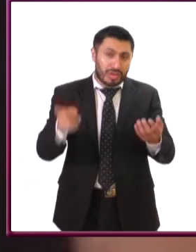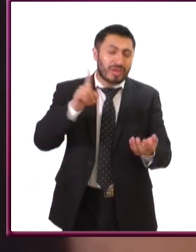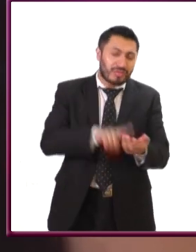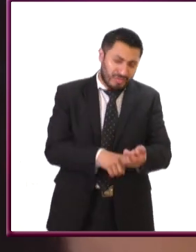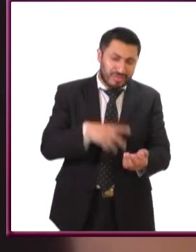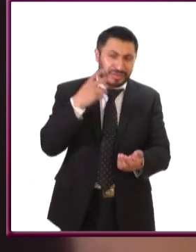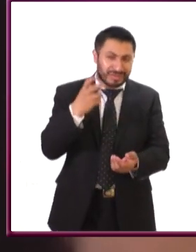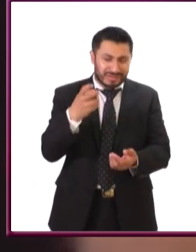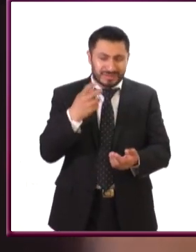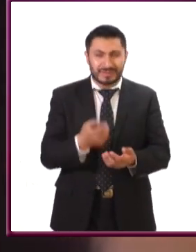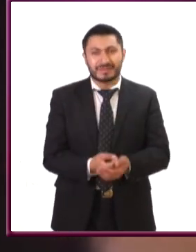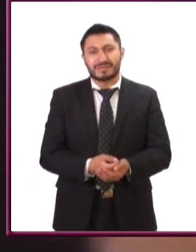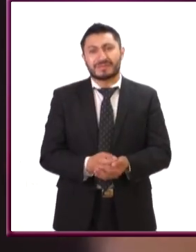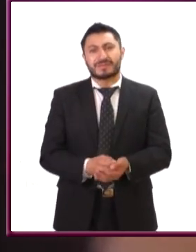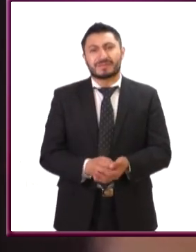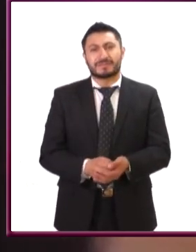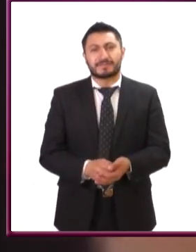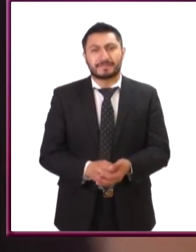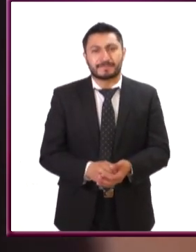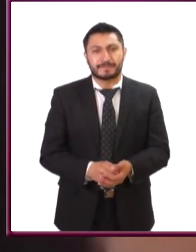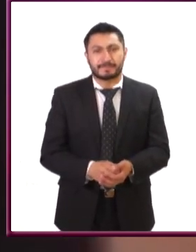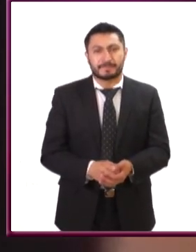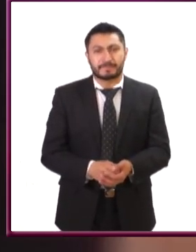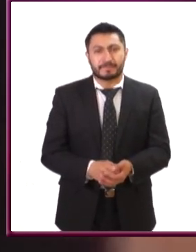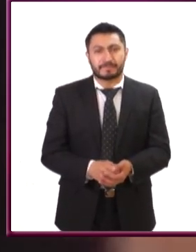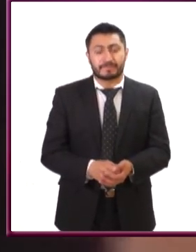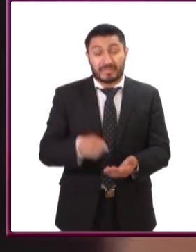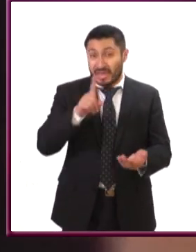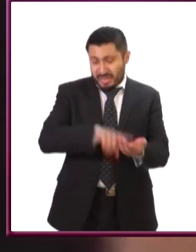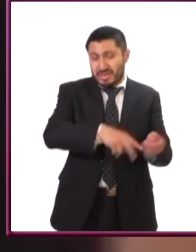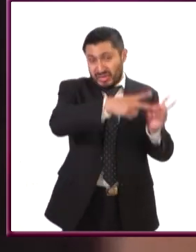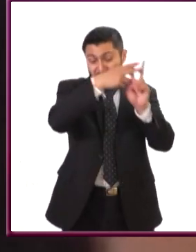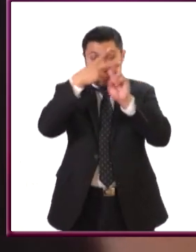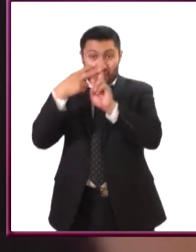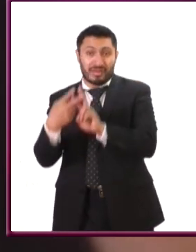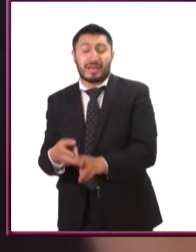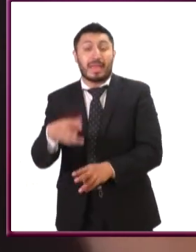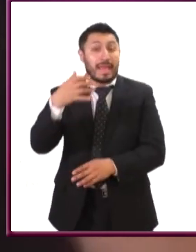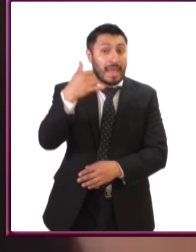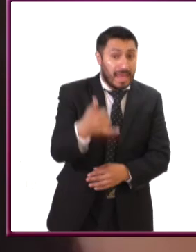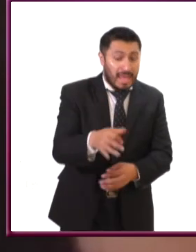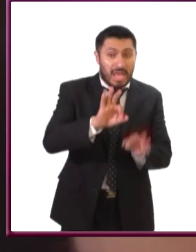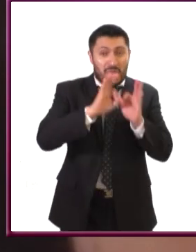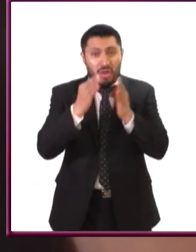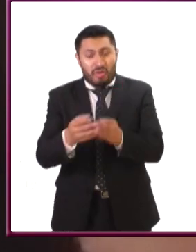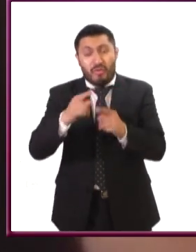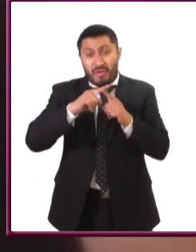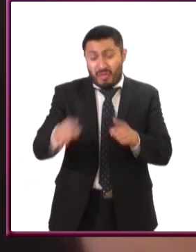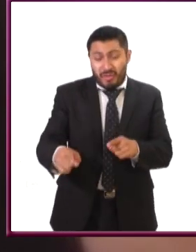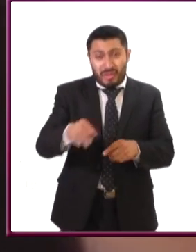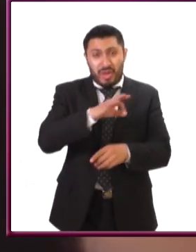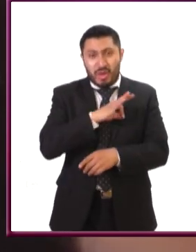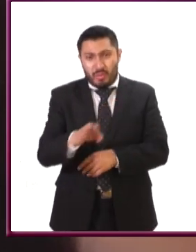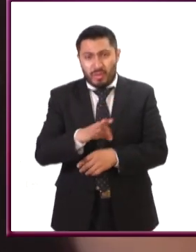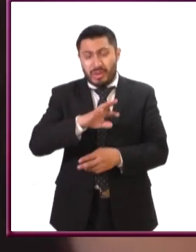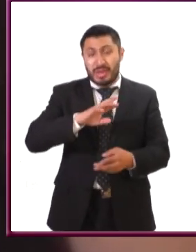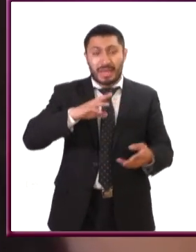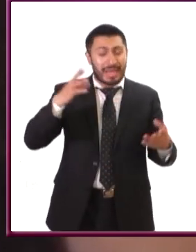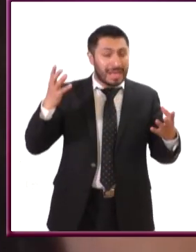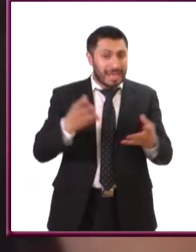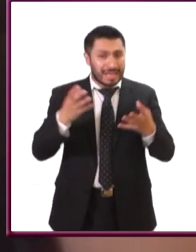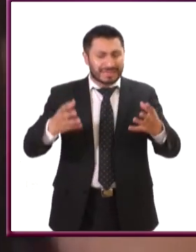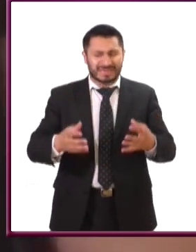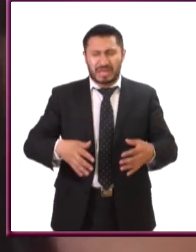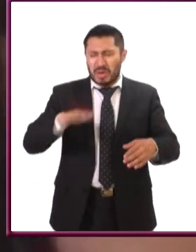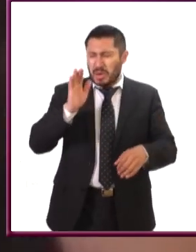último elemento que se forma en este proceso de fusión en las estrellas. Y también hay otra manera en la que se